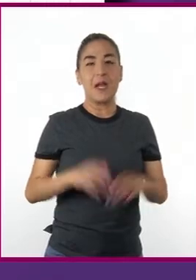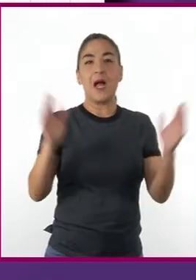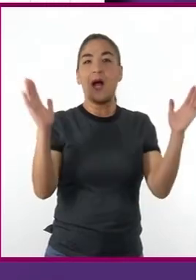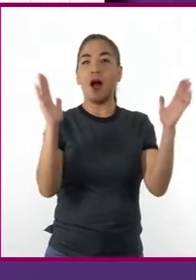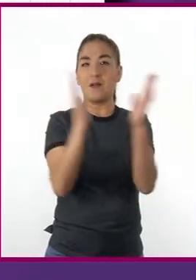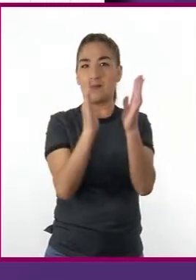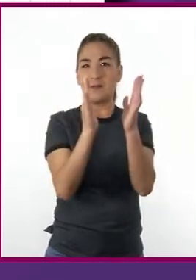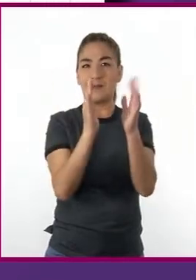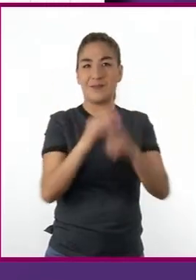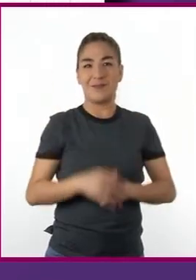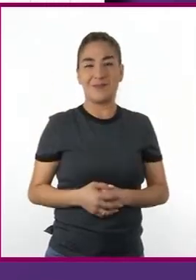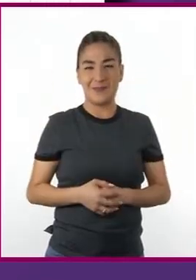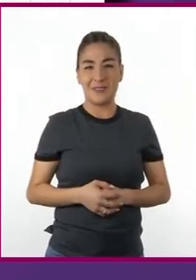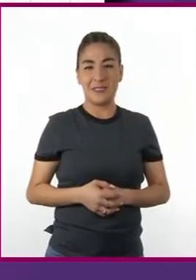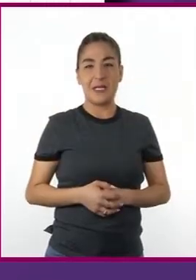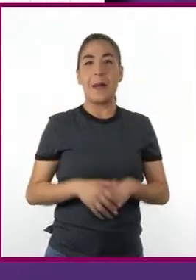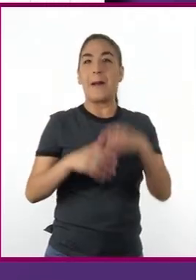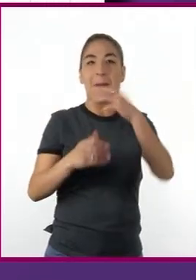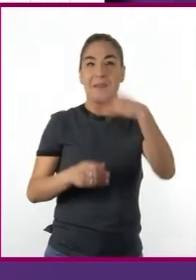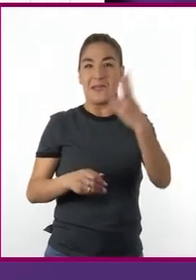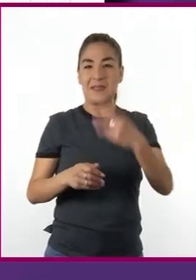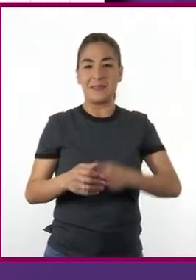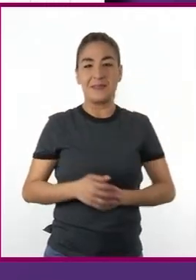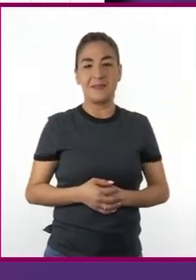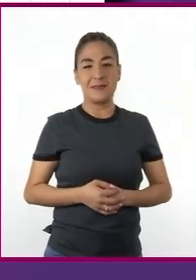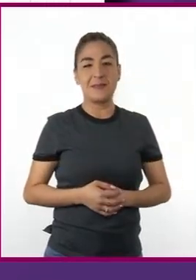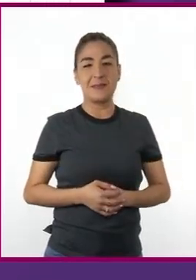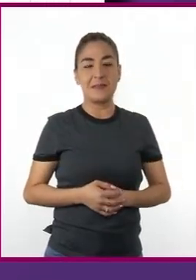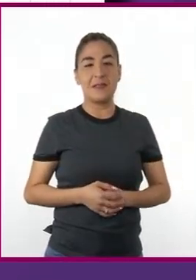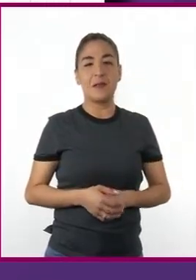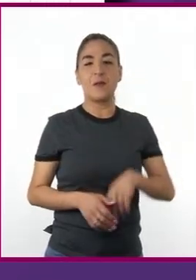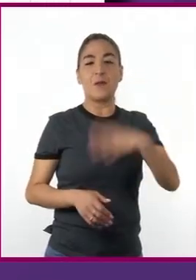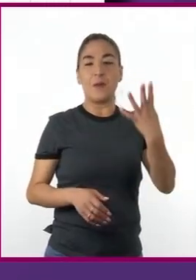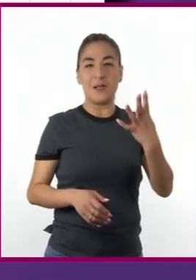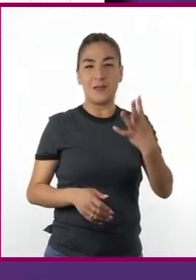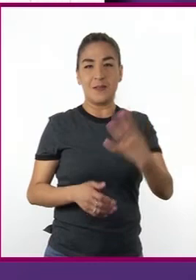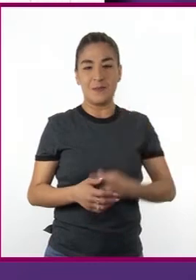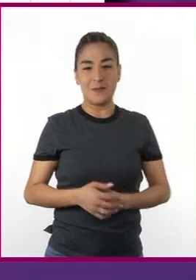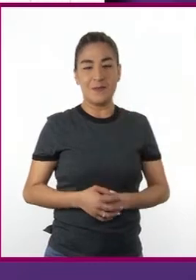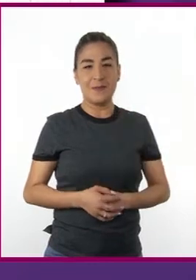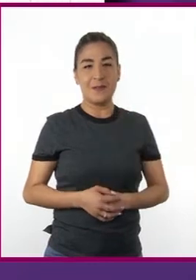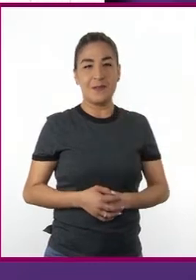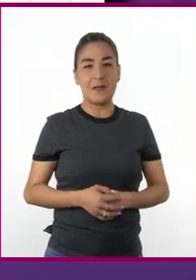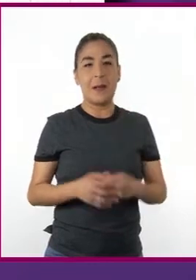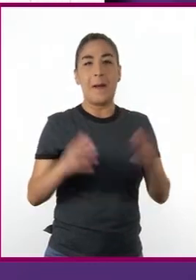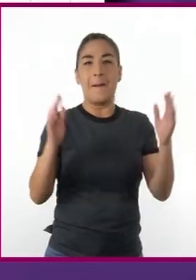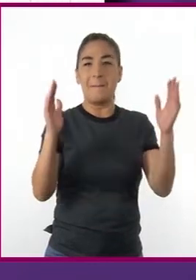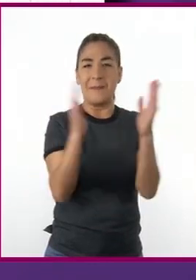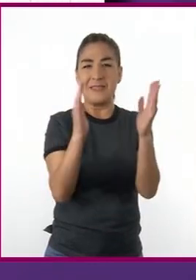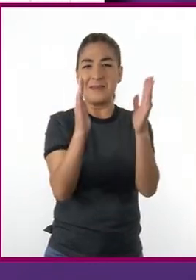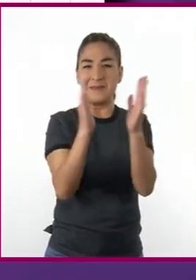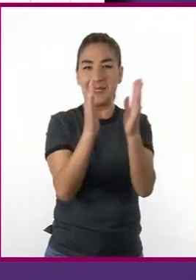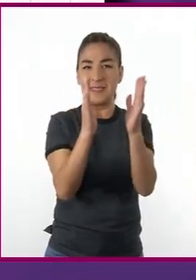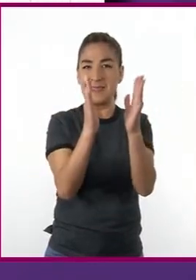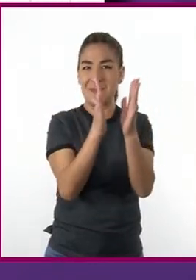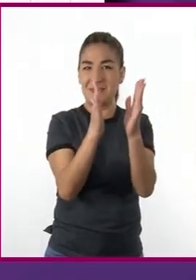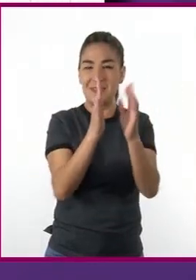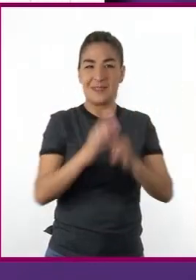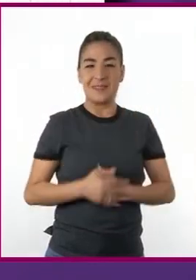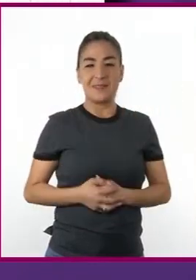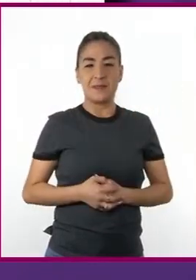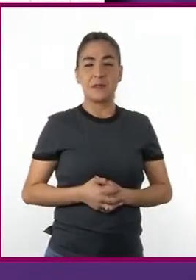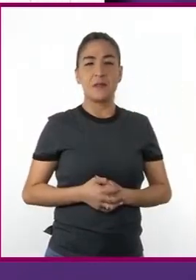reduce. Si la triplicamos, la cuadruplicamos, se sigue reduciendo. ¿Y qué